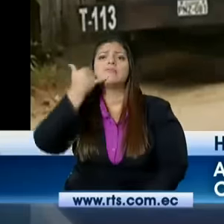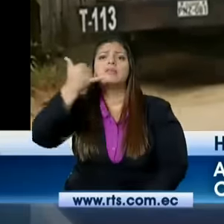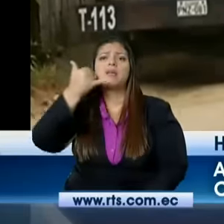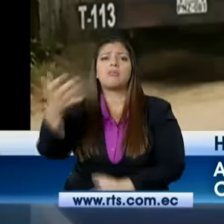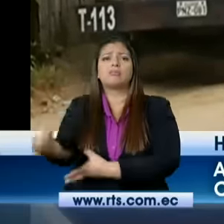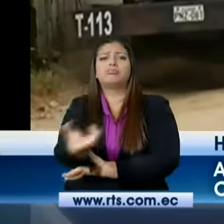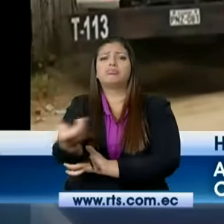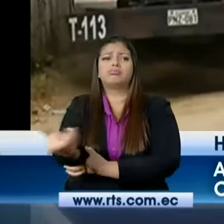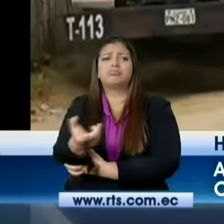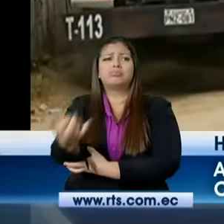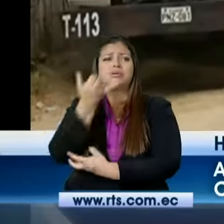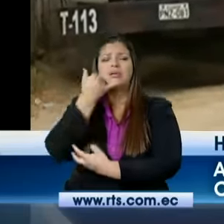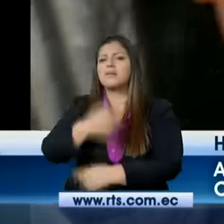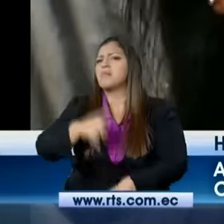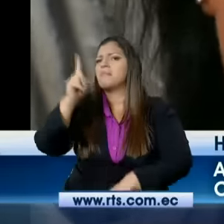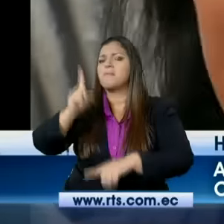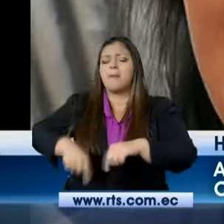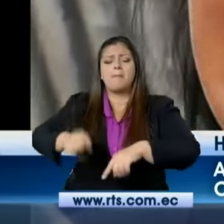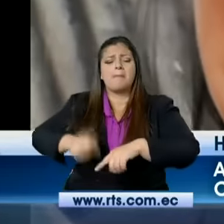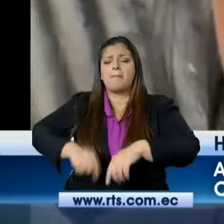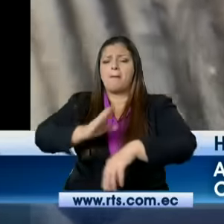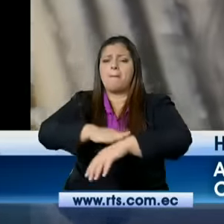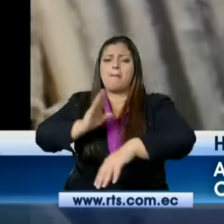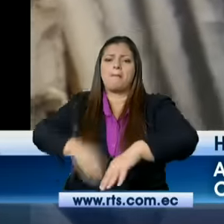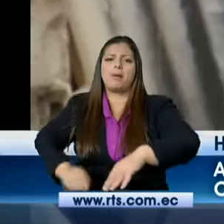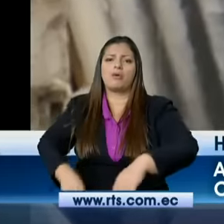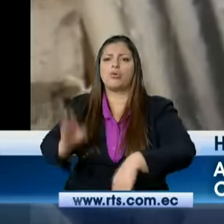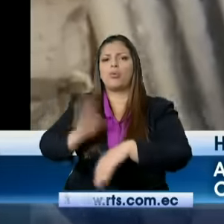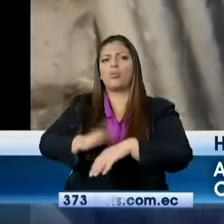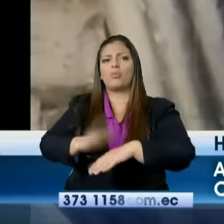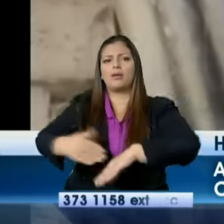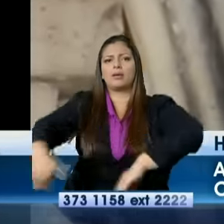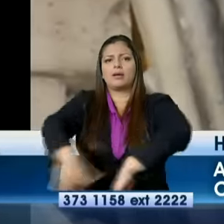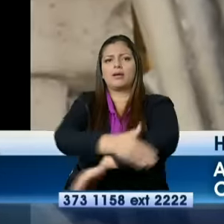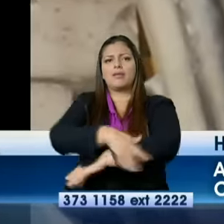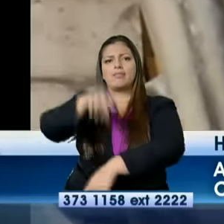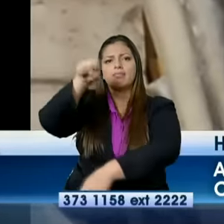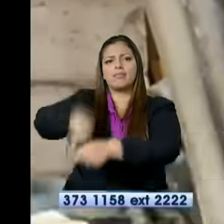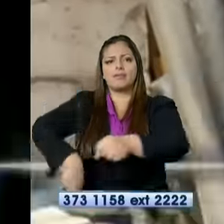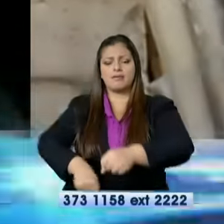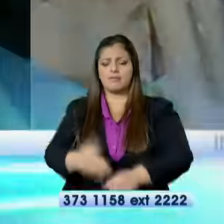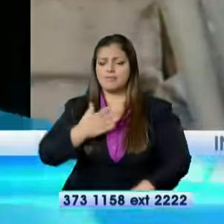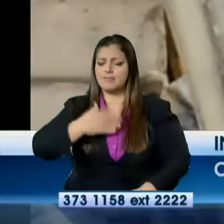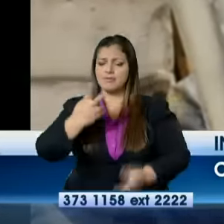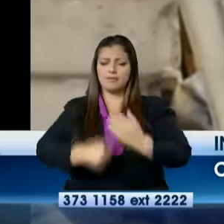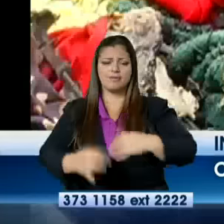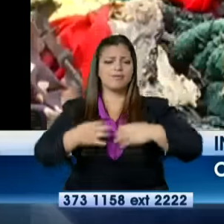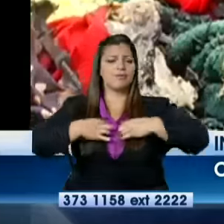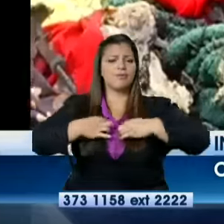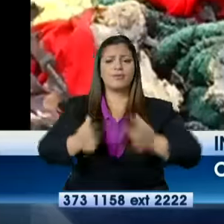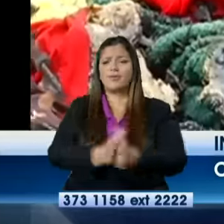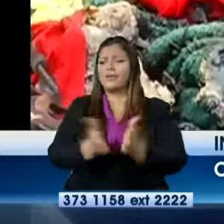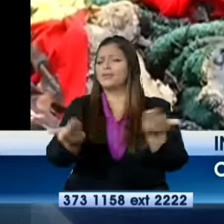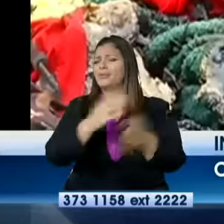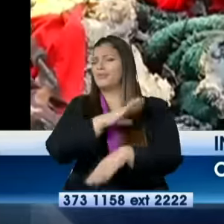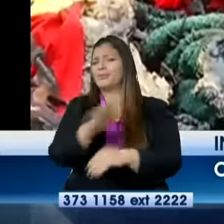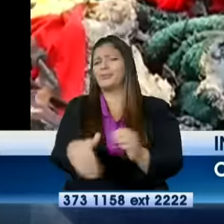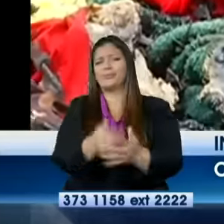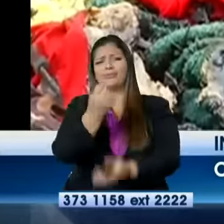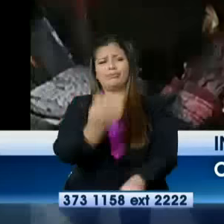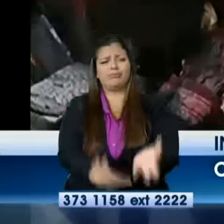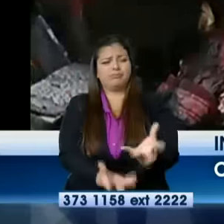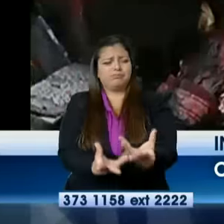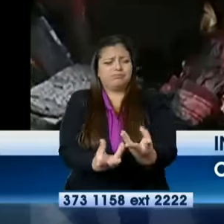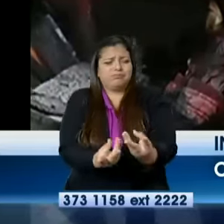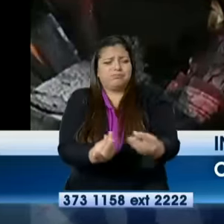Queremos que nos ayuden con esta calle, por favor. Todos perdieron mis hijos, la ropa, el uniforme, el cuaderno, todo, como ves, todo está quemado. Solo les queda la esperanza